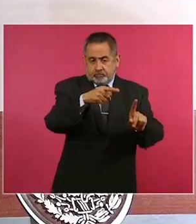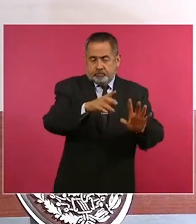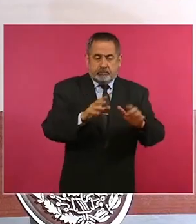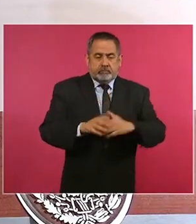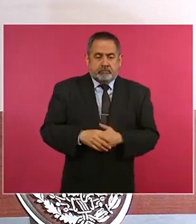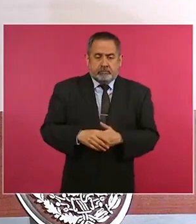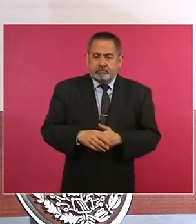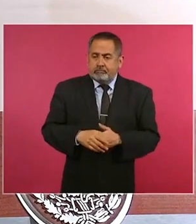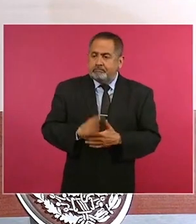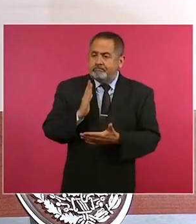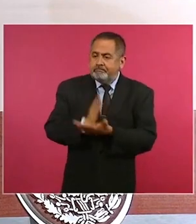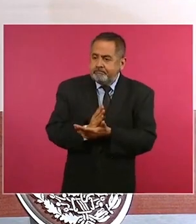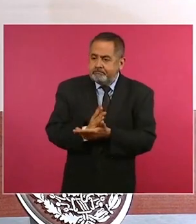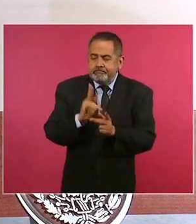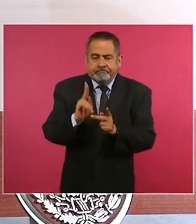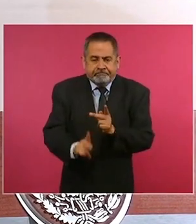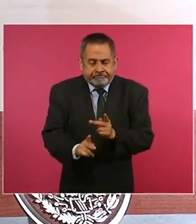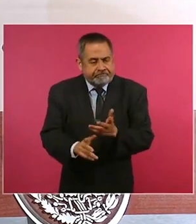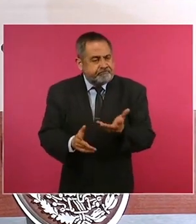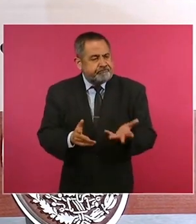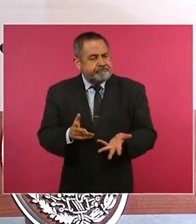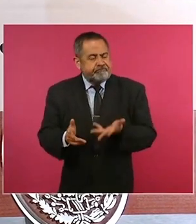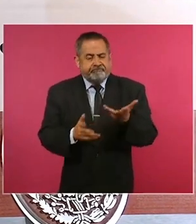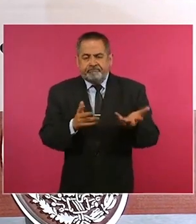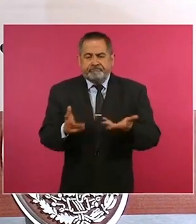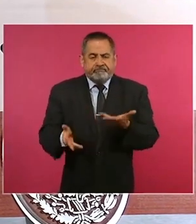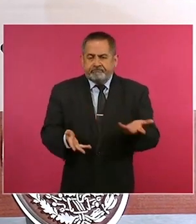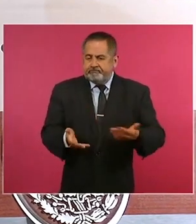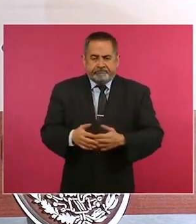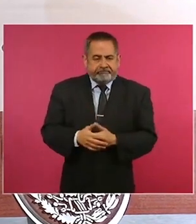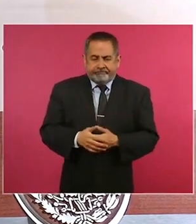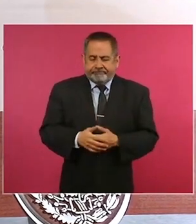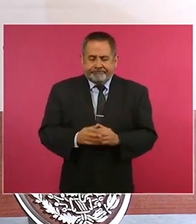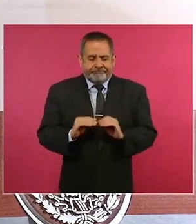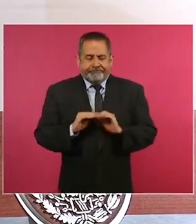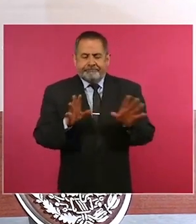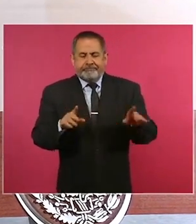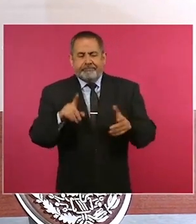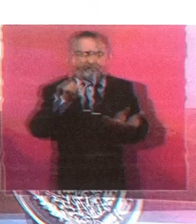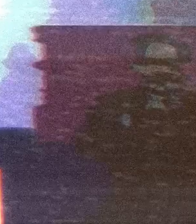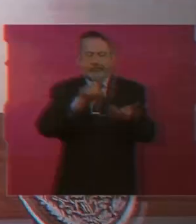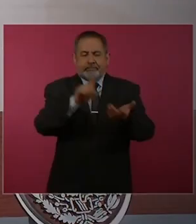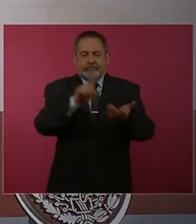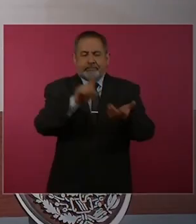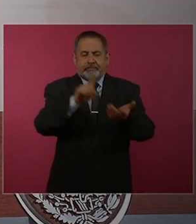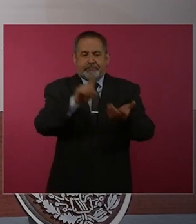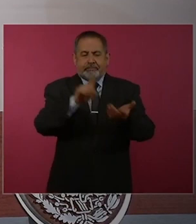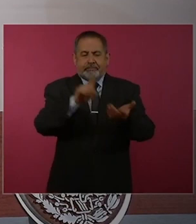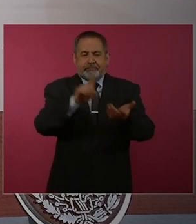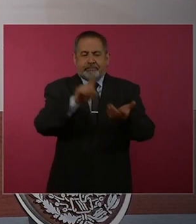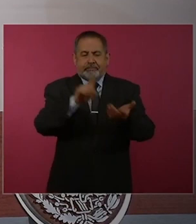no ha avanzado. Se nota claramente que hay protección.